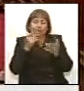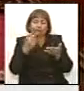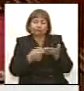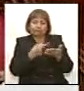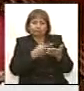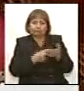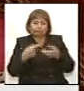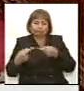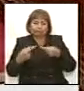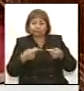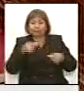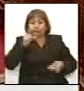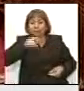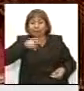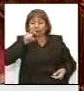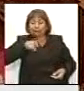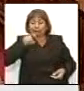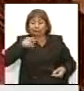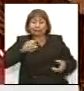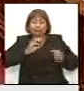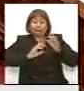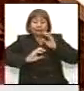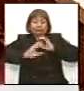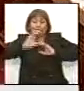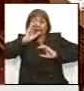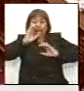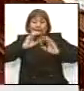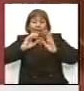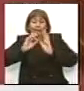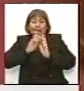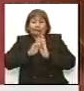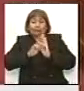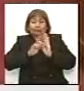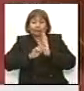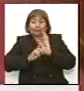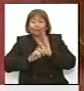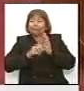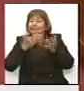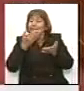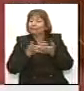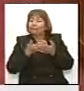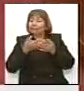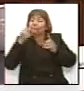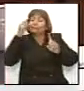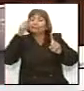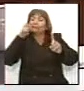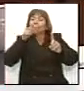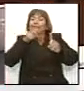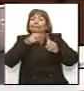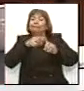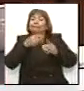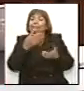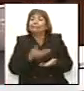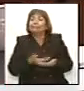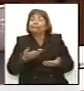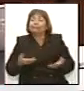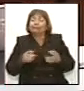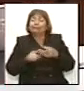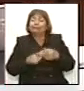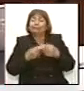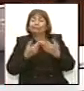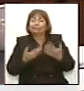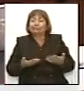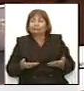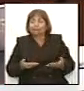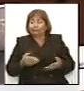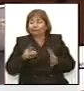la necesidad de contar con una ciencia de la legislación que precise su finalidad, su materia, sus principios y